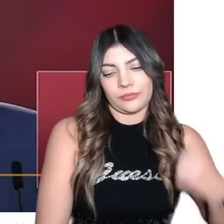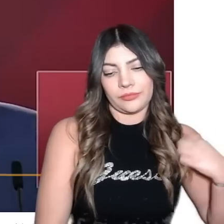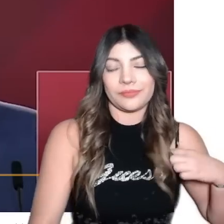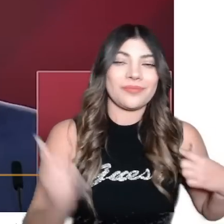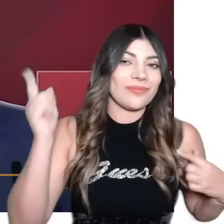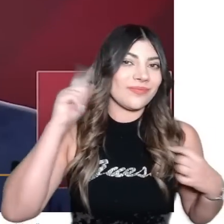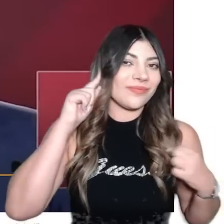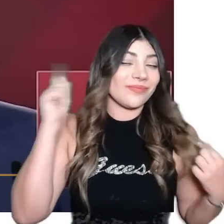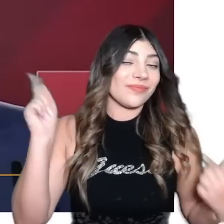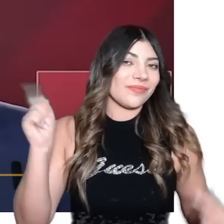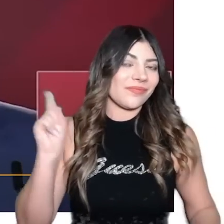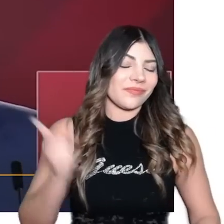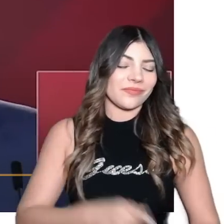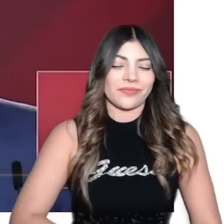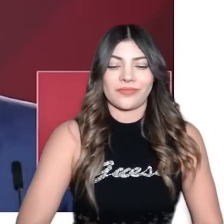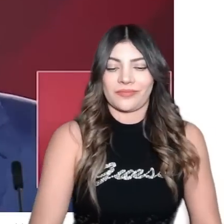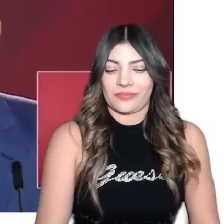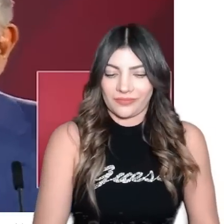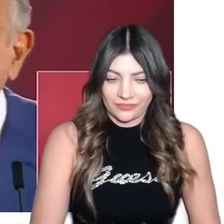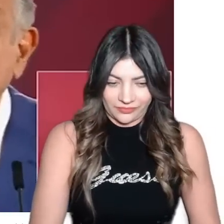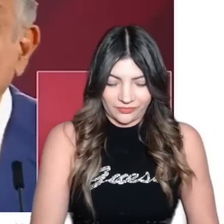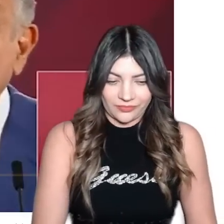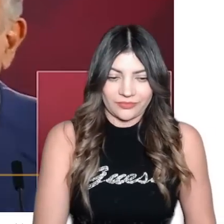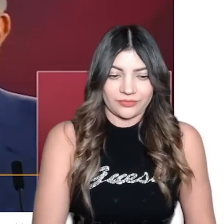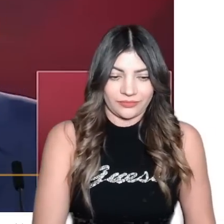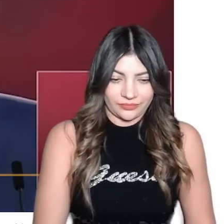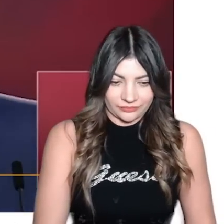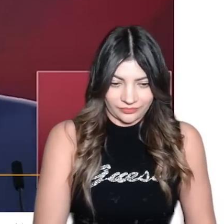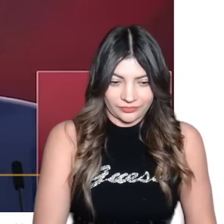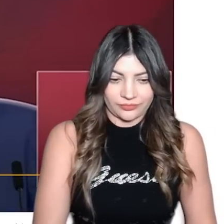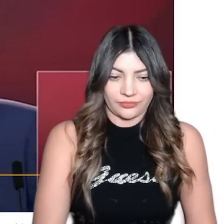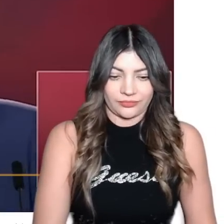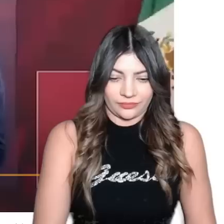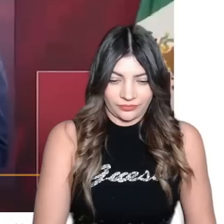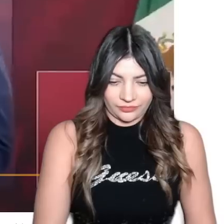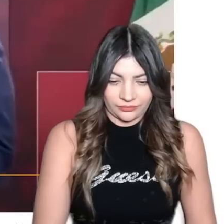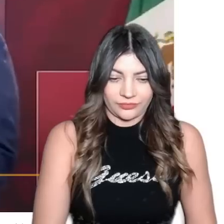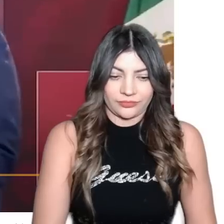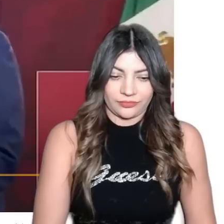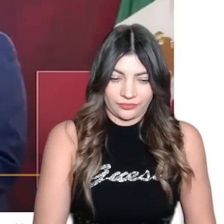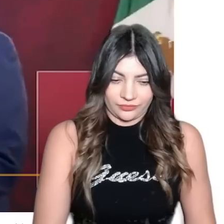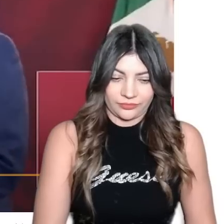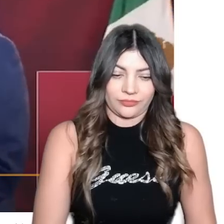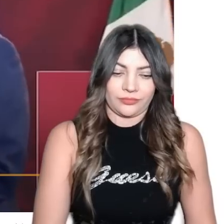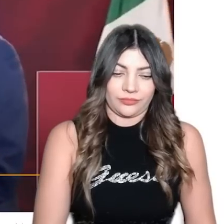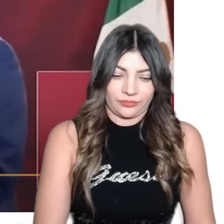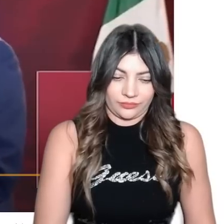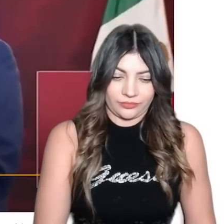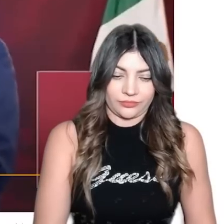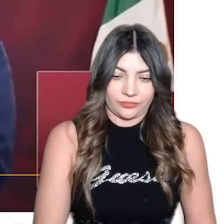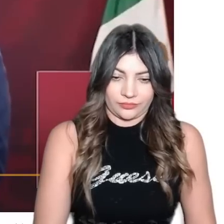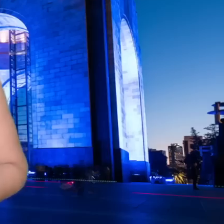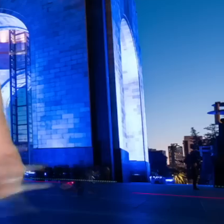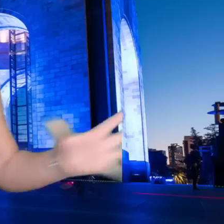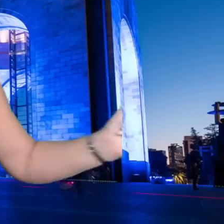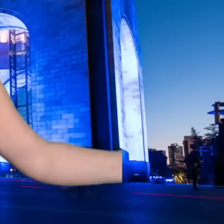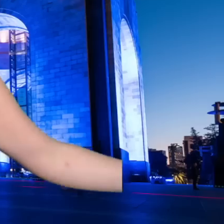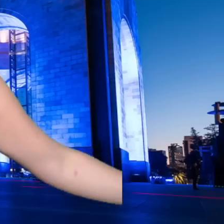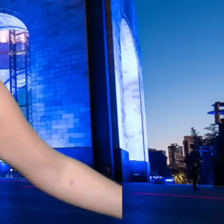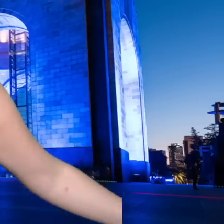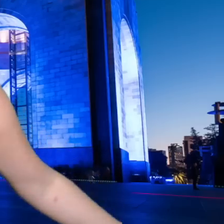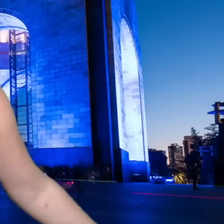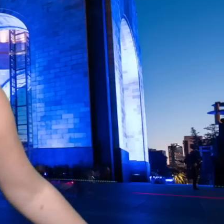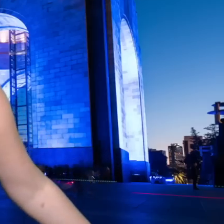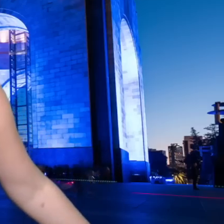viendo si es posible que yo presente una denuncia por daño moral. Bienvenidos